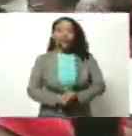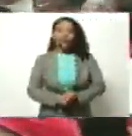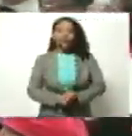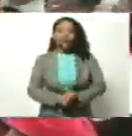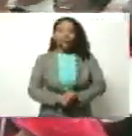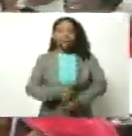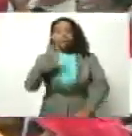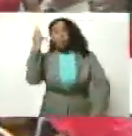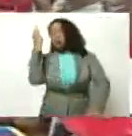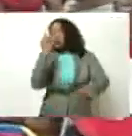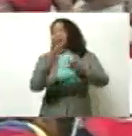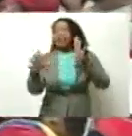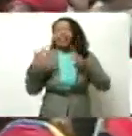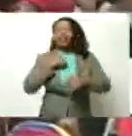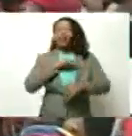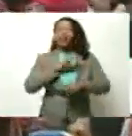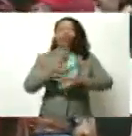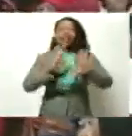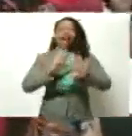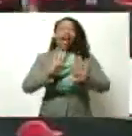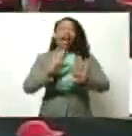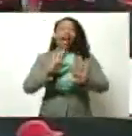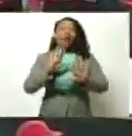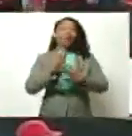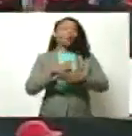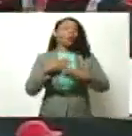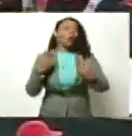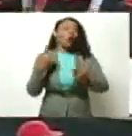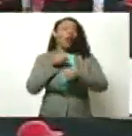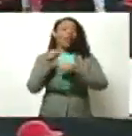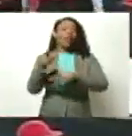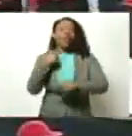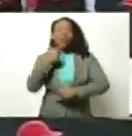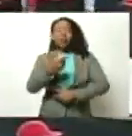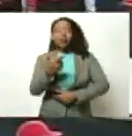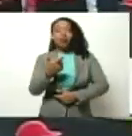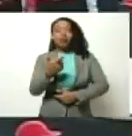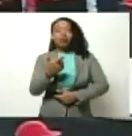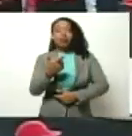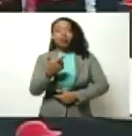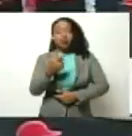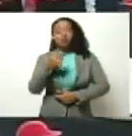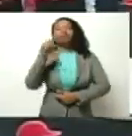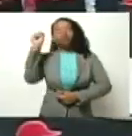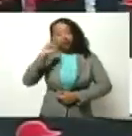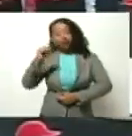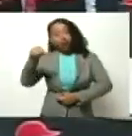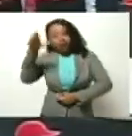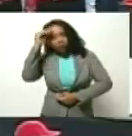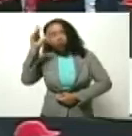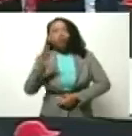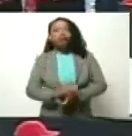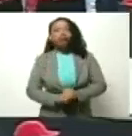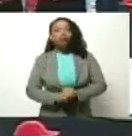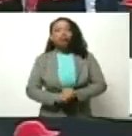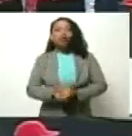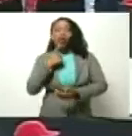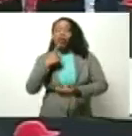afortunadamente ya nosotros estamos curados de eso y nosotros lo que decimos es entendido ordene